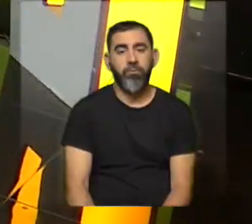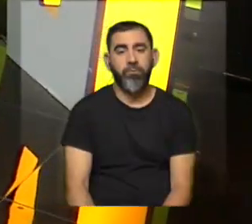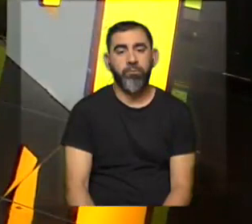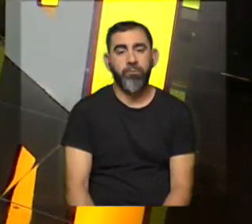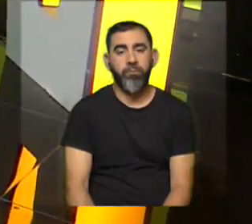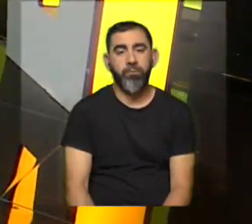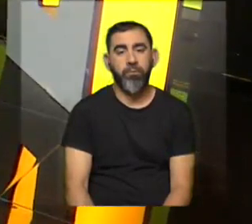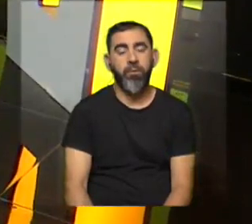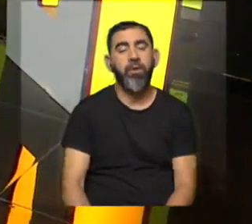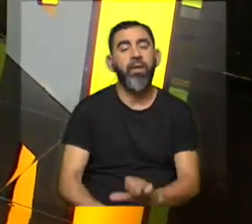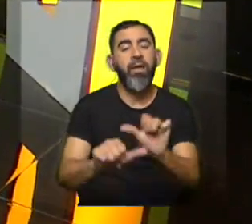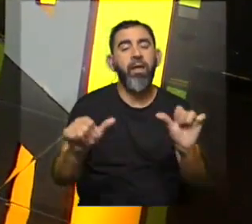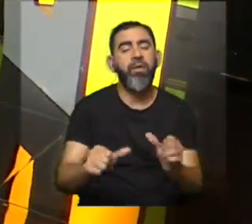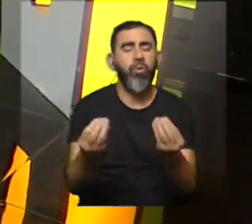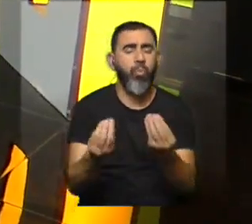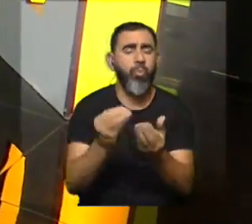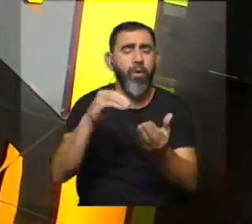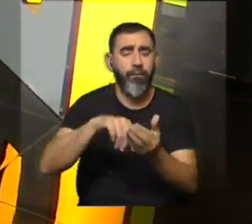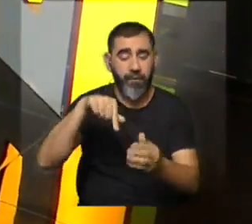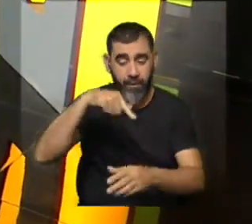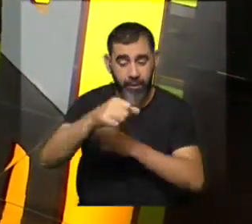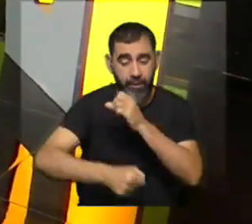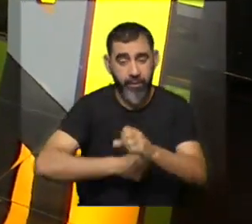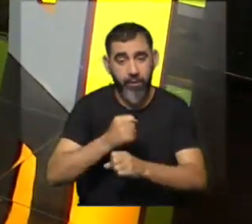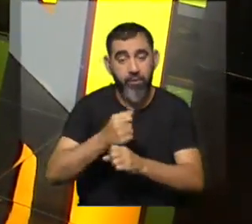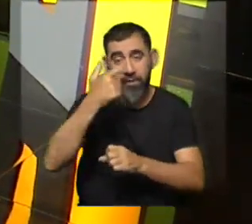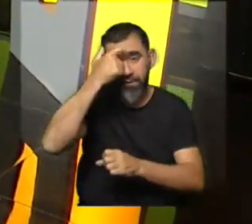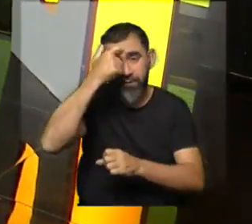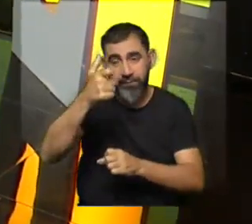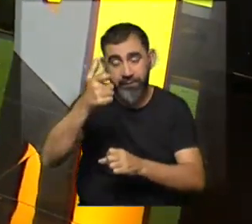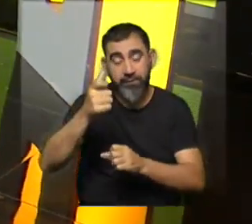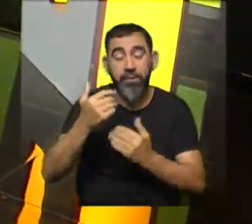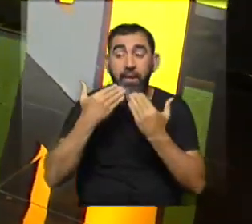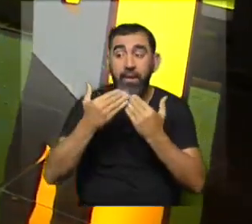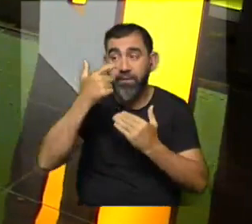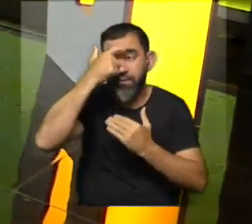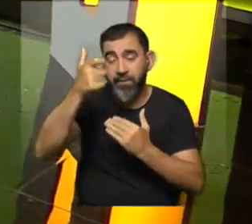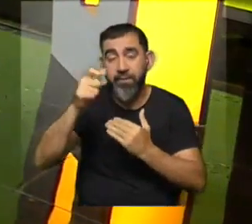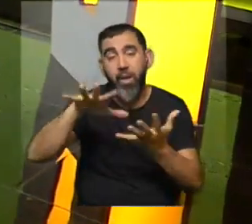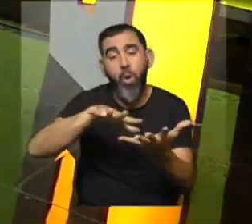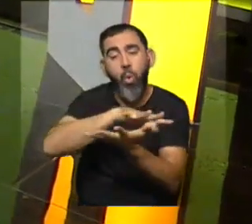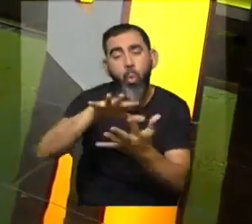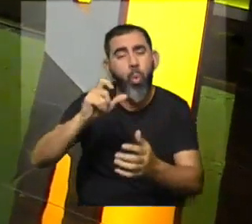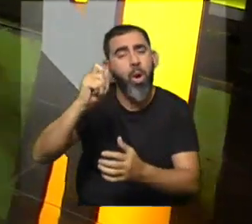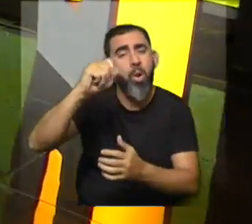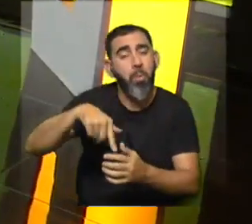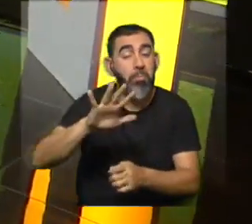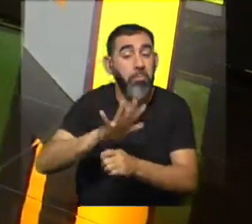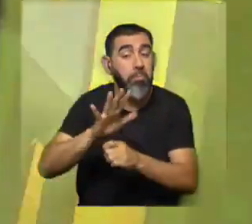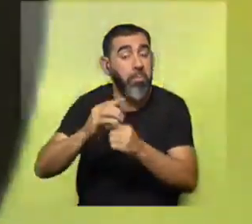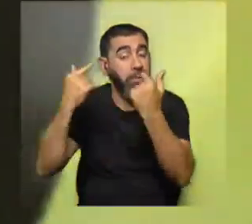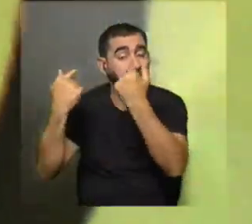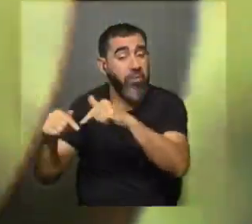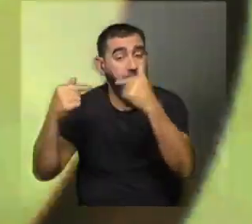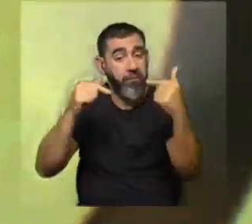Algo de lo que hicimos más de una vez este año ha sido ir con la ciencia, de la mano de la ciencia, a lugares cotidianos que miramos con otros ojos,